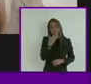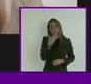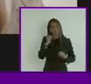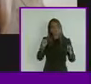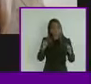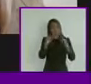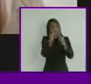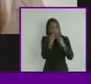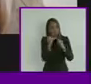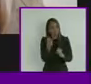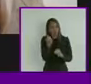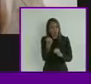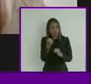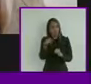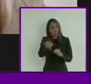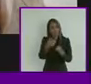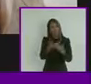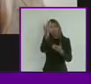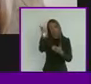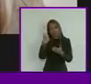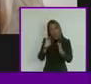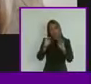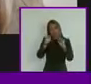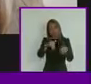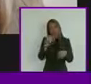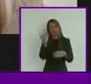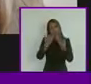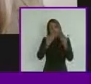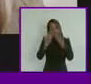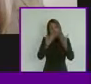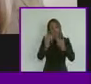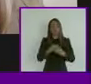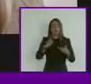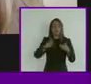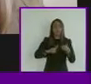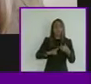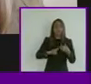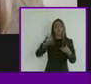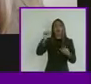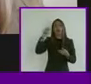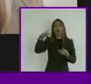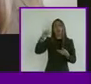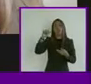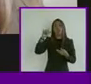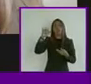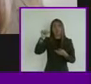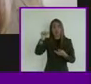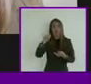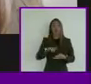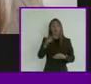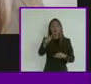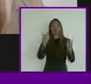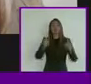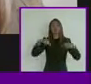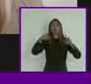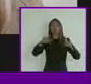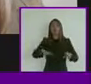institución propiamente que nos arropó. Después tengo a mi amiga Amaya Sierra de Güey, ¿no? Bienvenida, Amaya, que estás